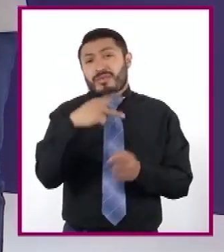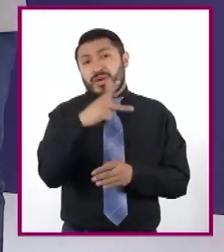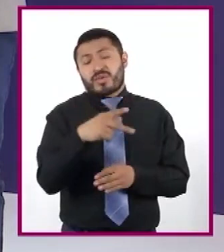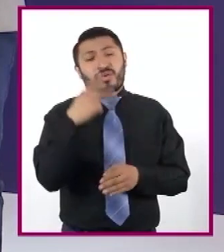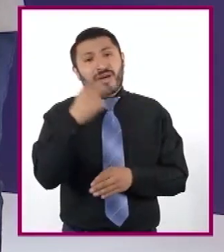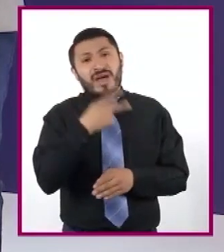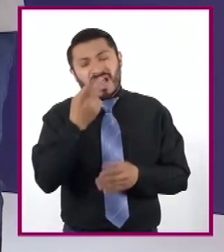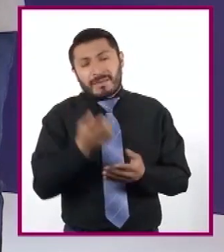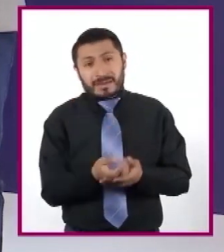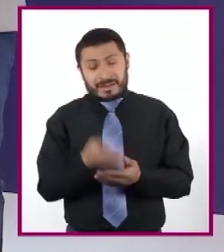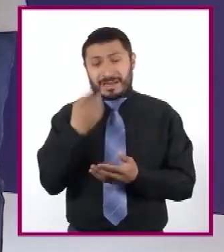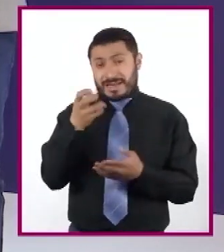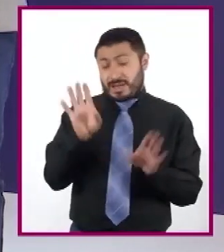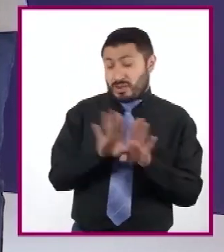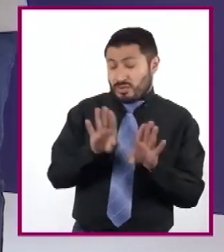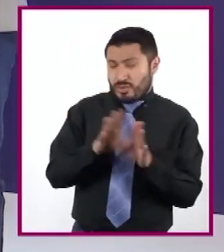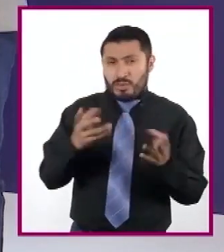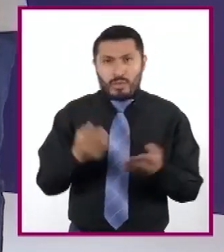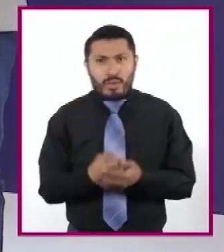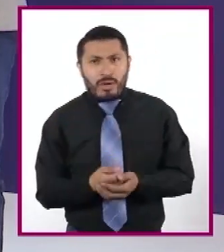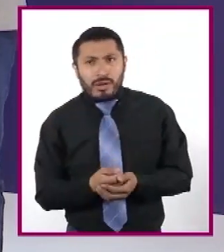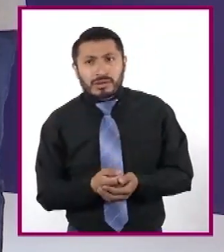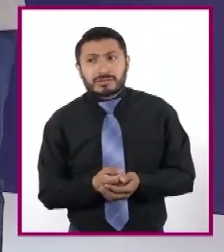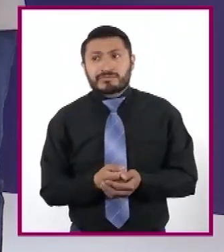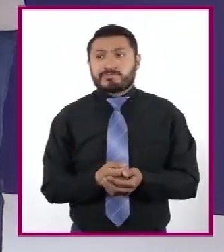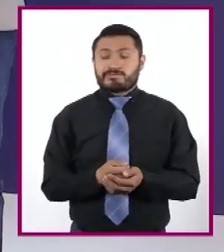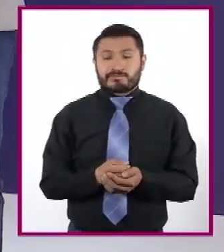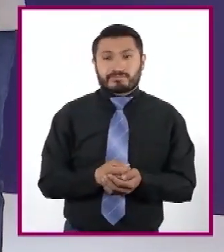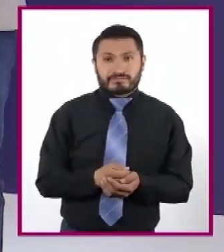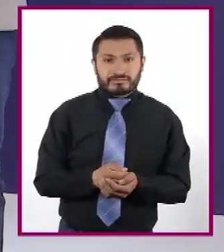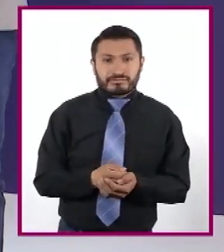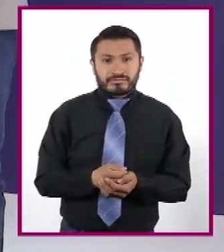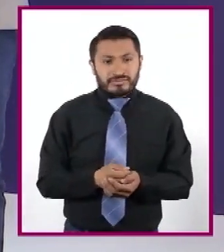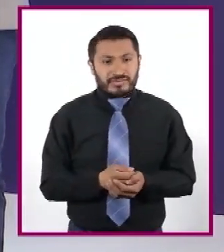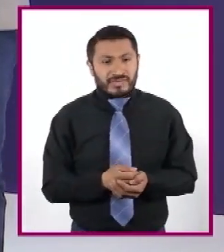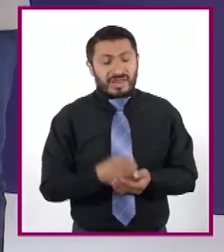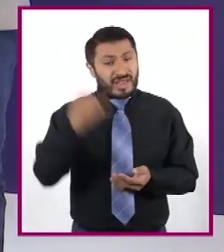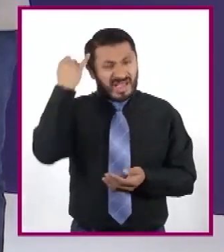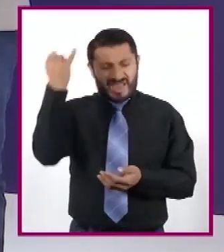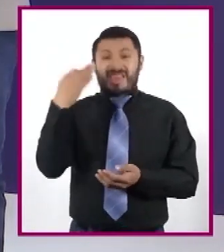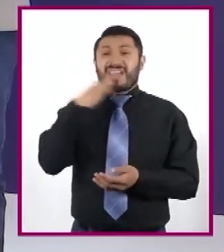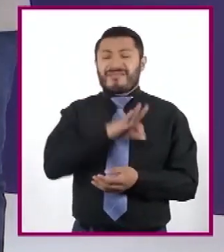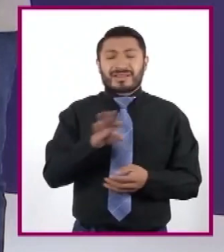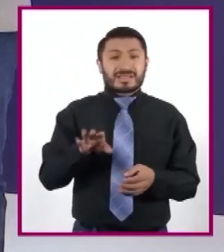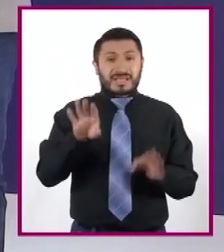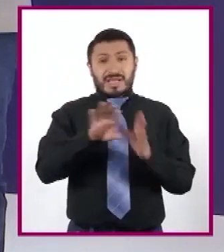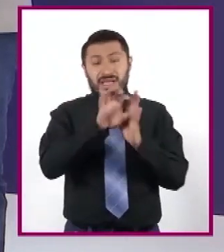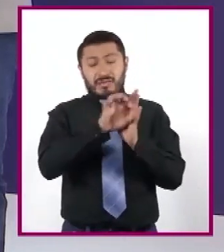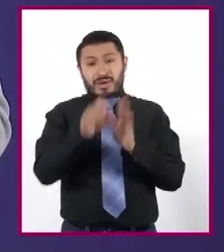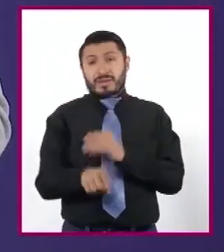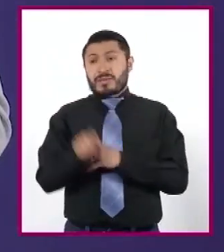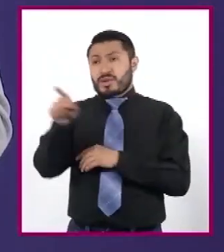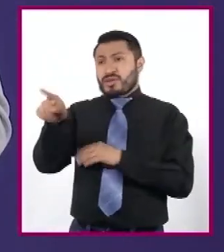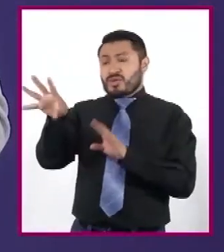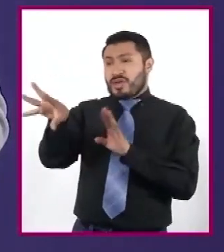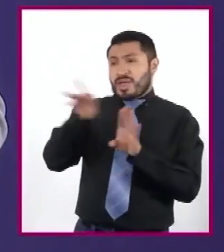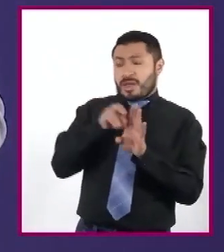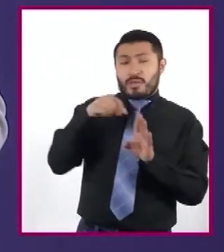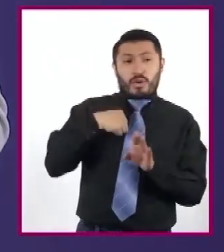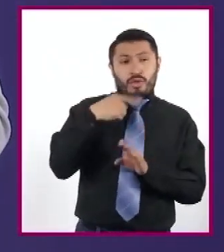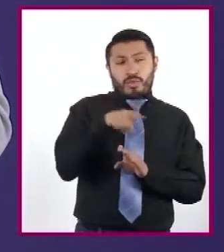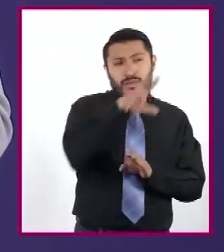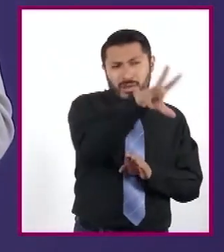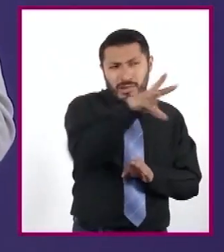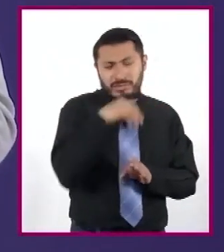estereotipos pueden atestiguarse en el habla cotidiana cuando una persona imita a hablantes de otras variedades. Por ejemplo, también